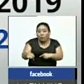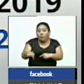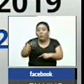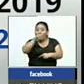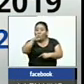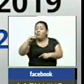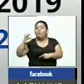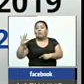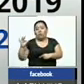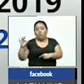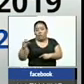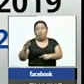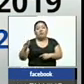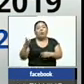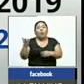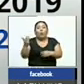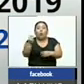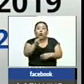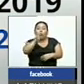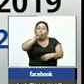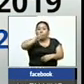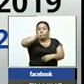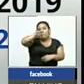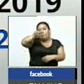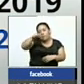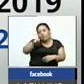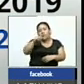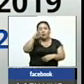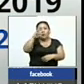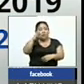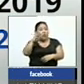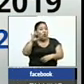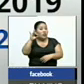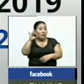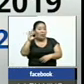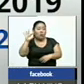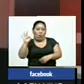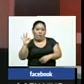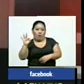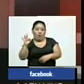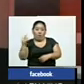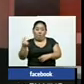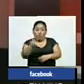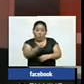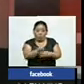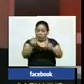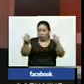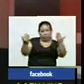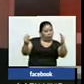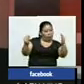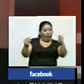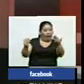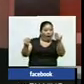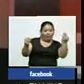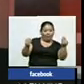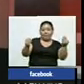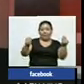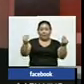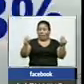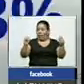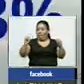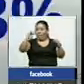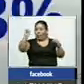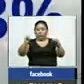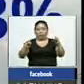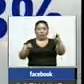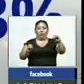2019 tenemos 2,689 casos. Si hacemos la comparación en porcentajes, esto